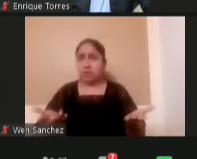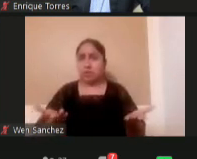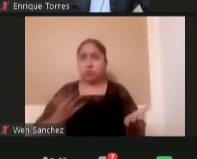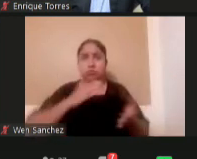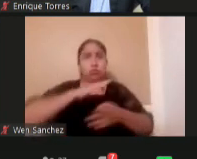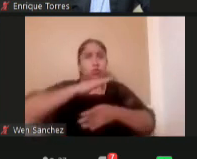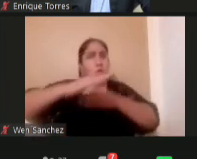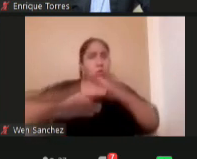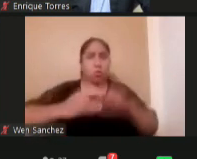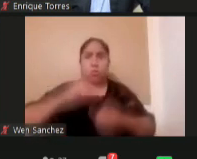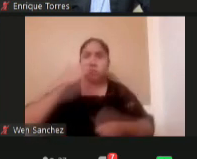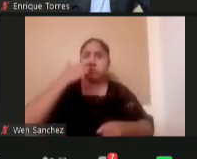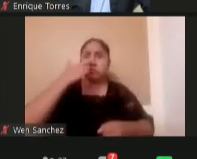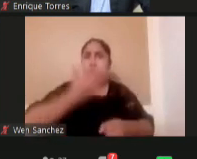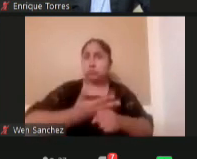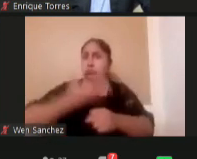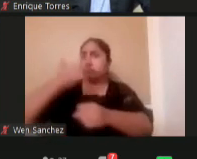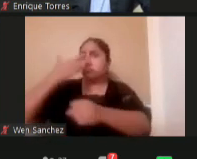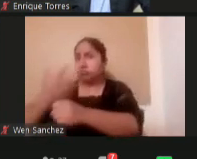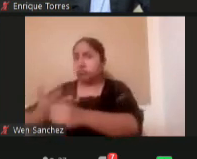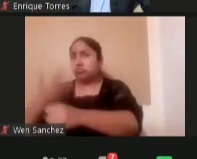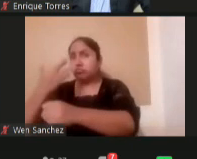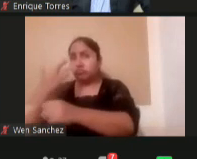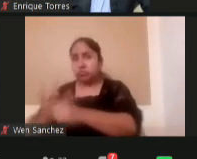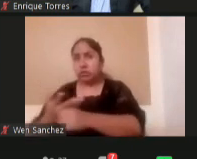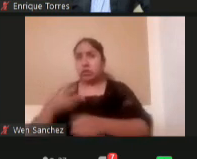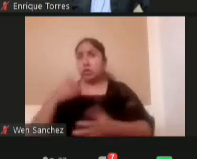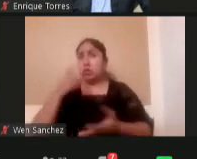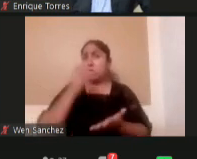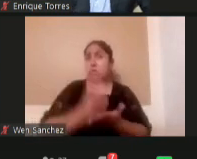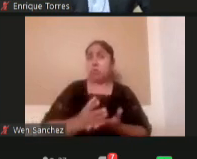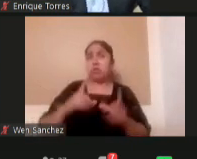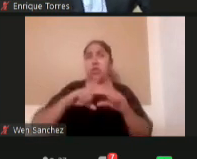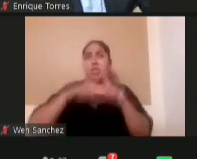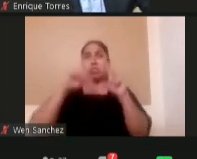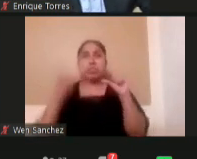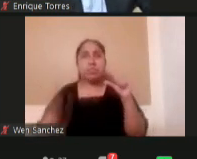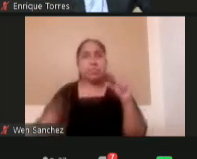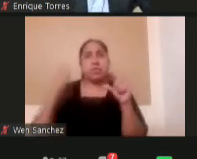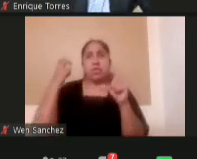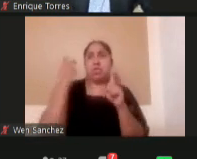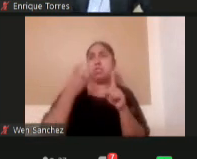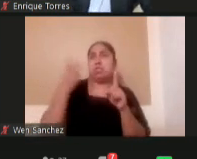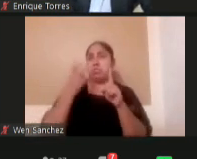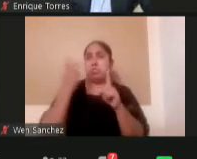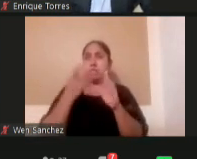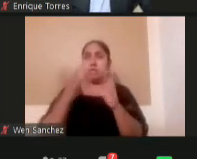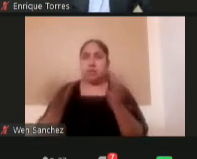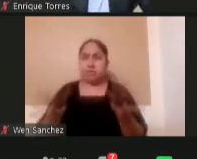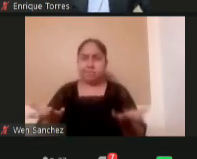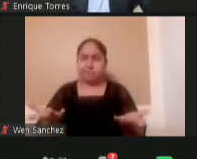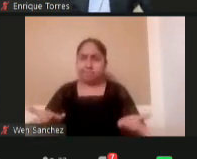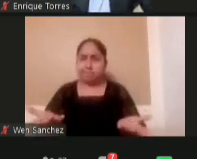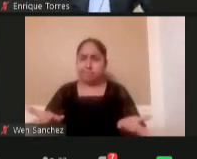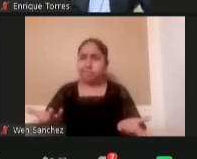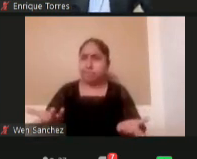podemos nada más decir, ay, la federación, no. Tenemos que ser responsables y que cada